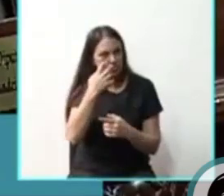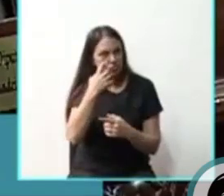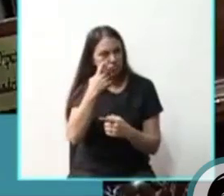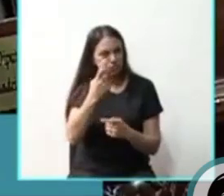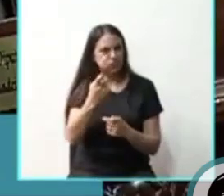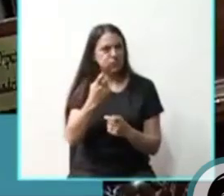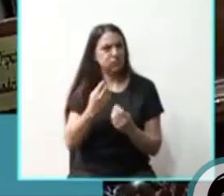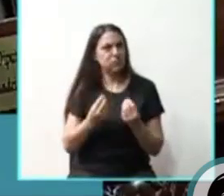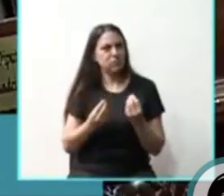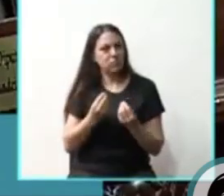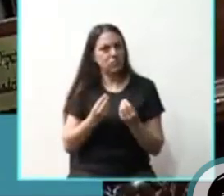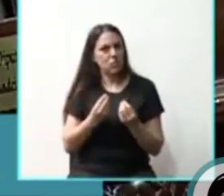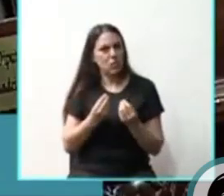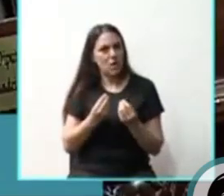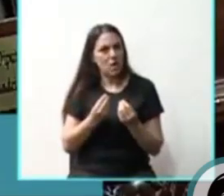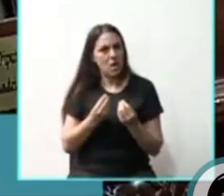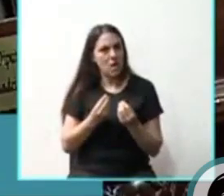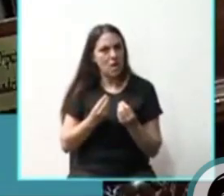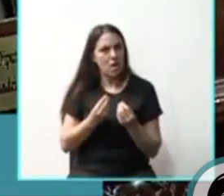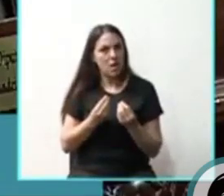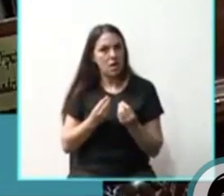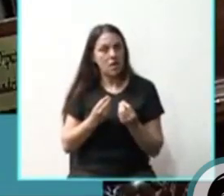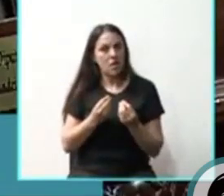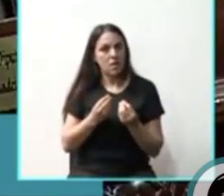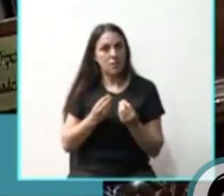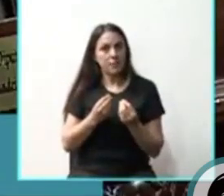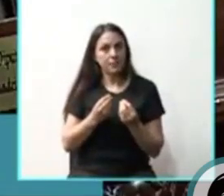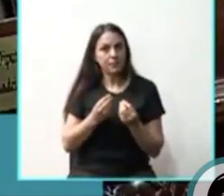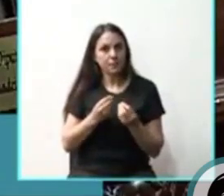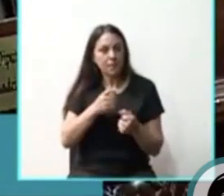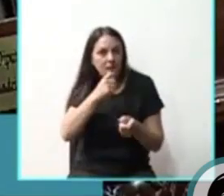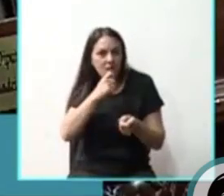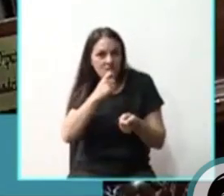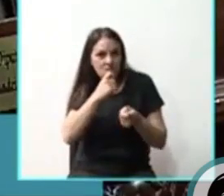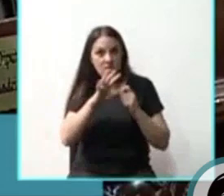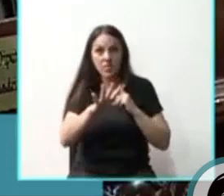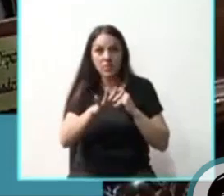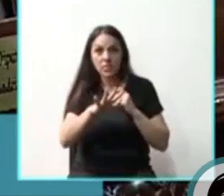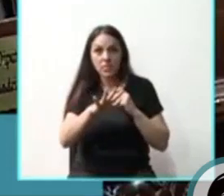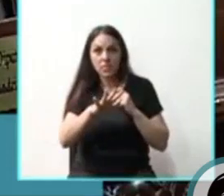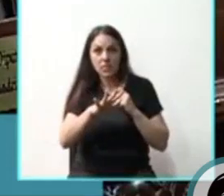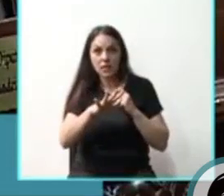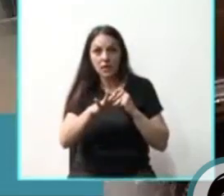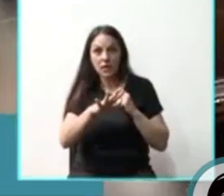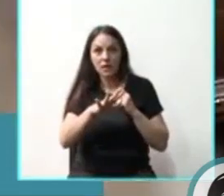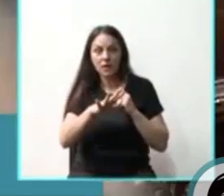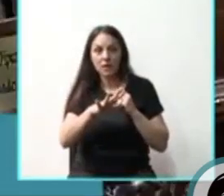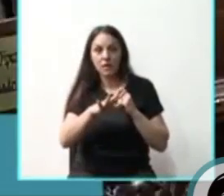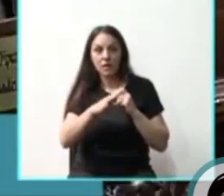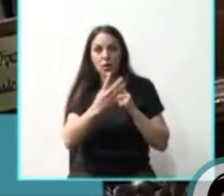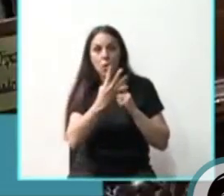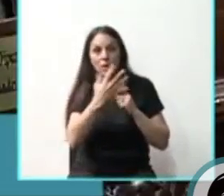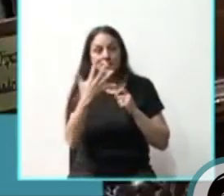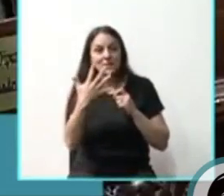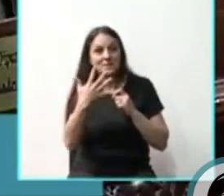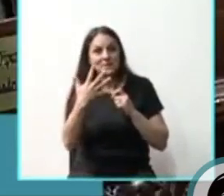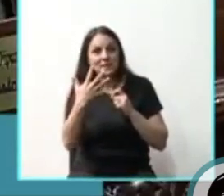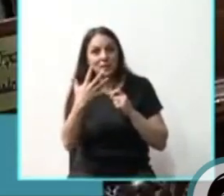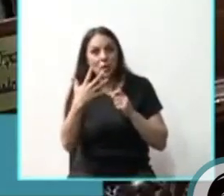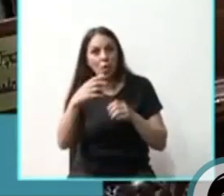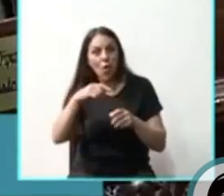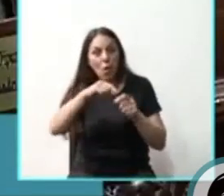con mucho escozor que es la venta la concesión de 45 hectáreas